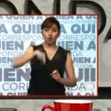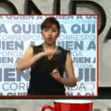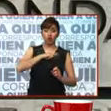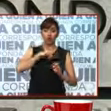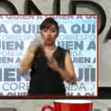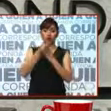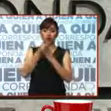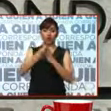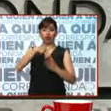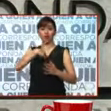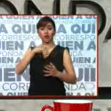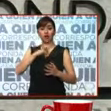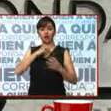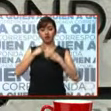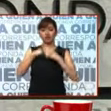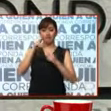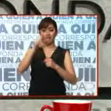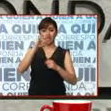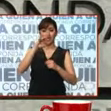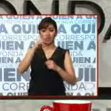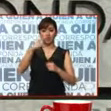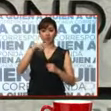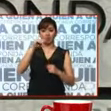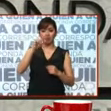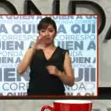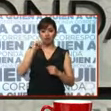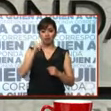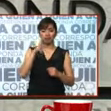todas las que nos han hecho pasar la selección. Pero